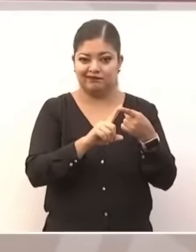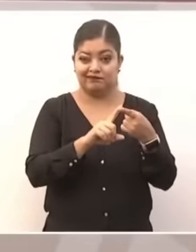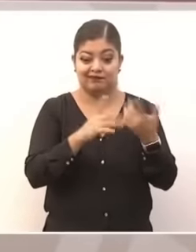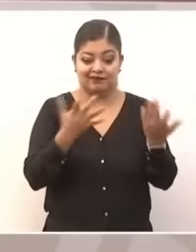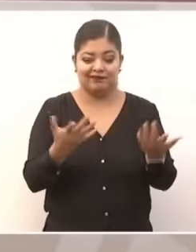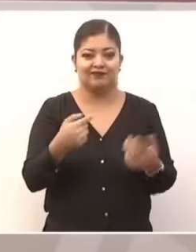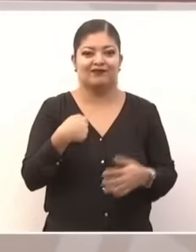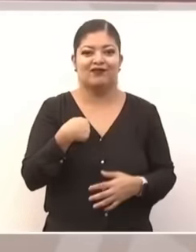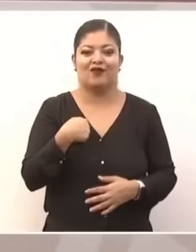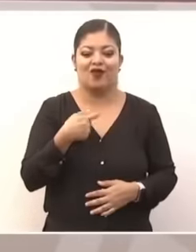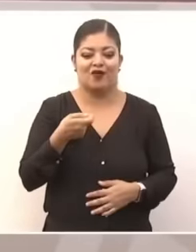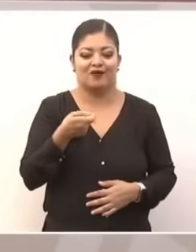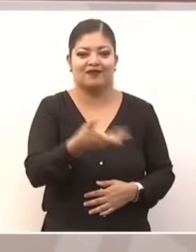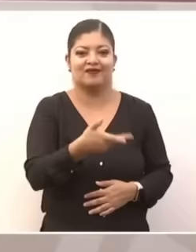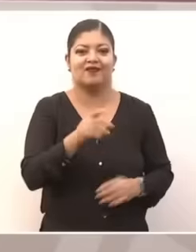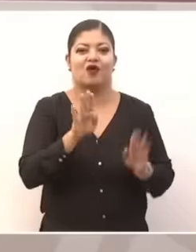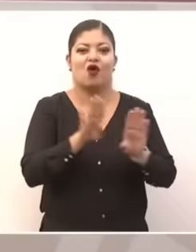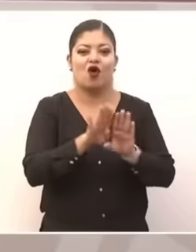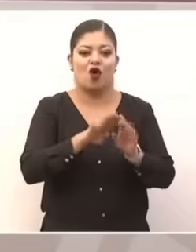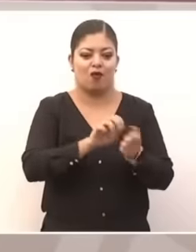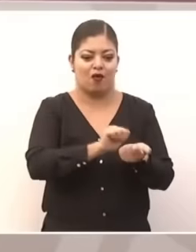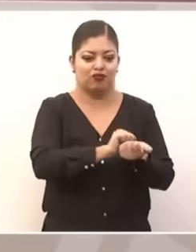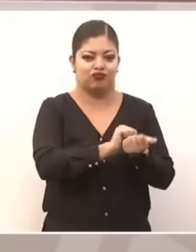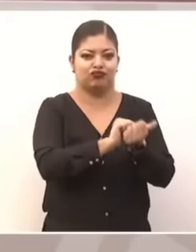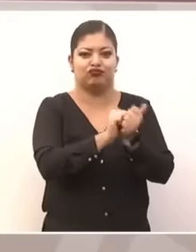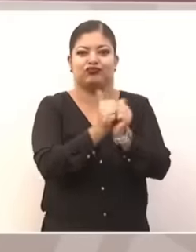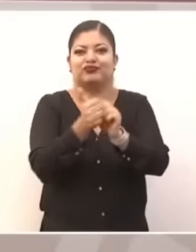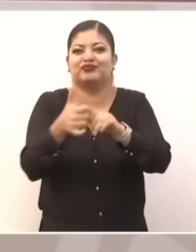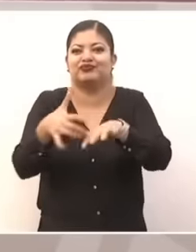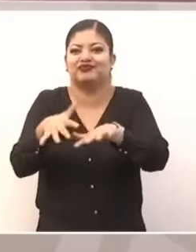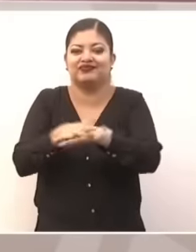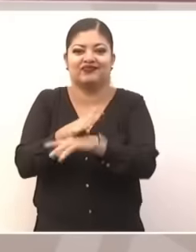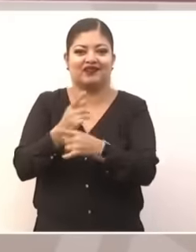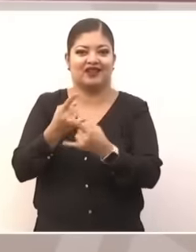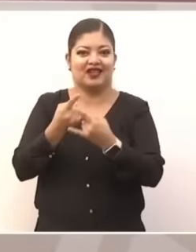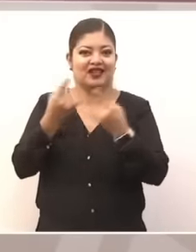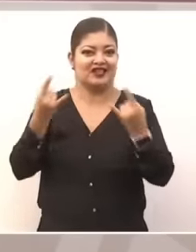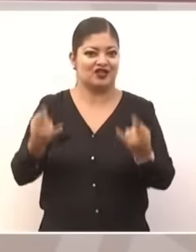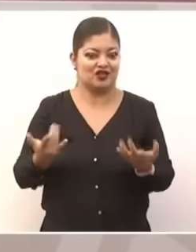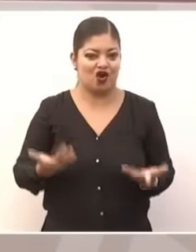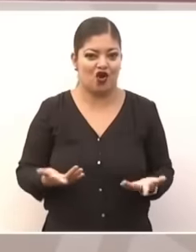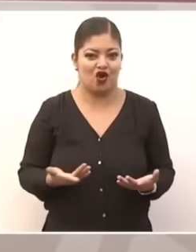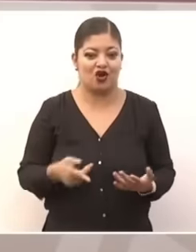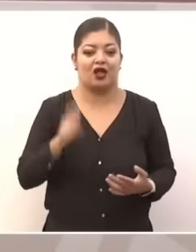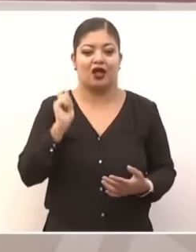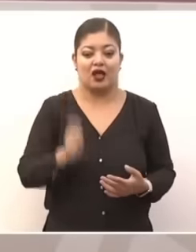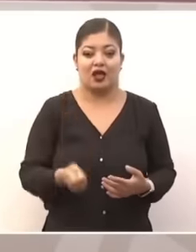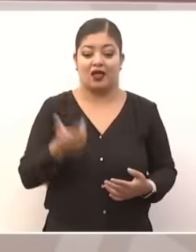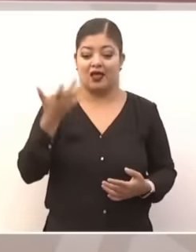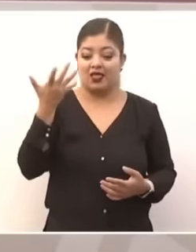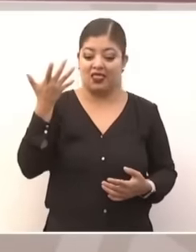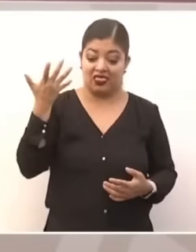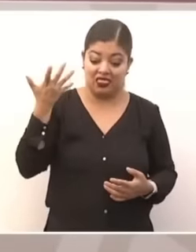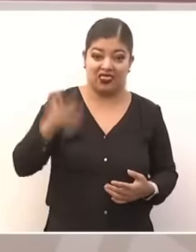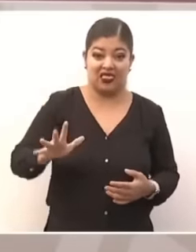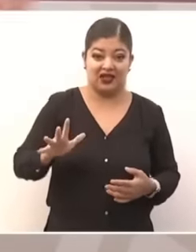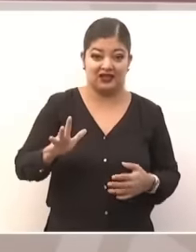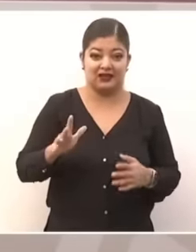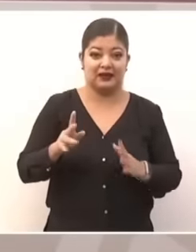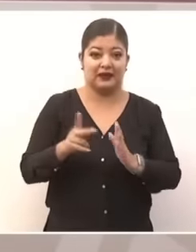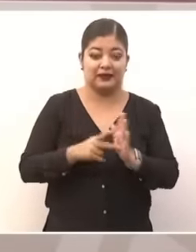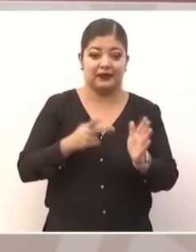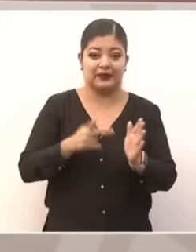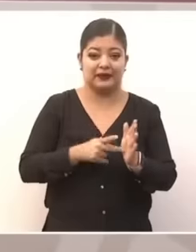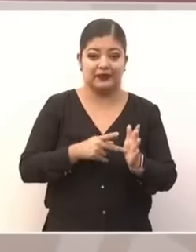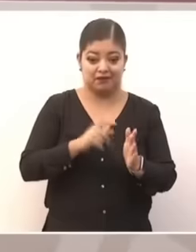yo llamo la transición histórica. Es la 10ª ocasión que